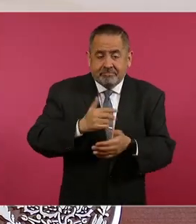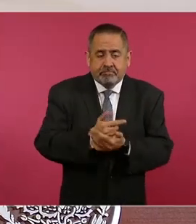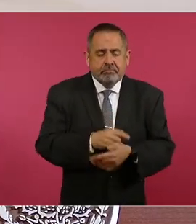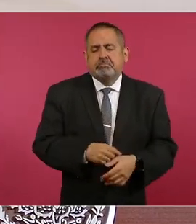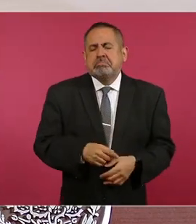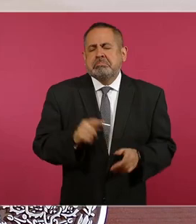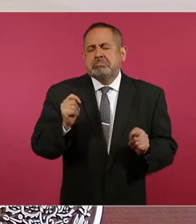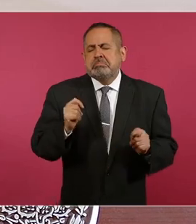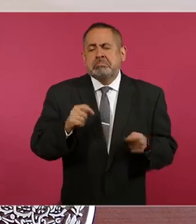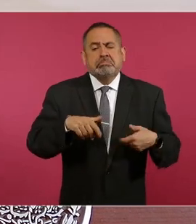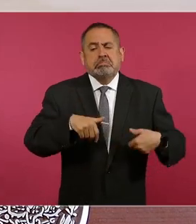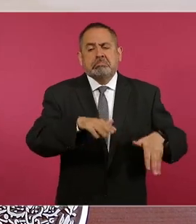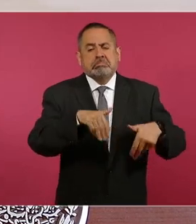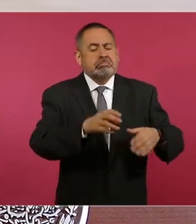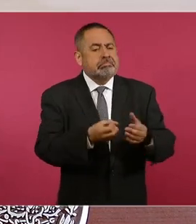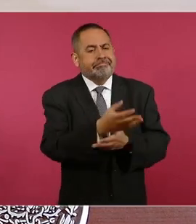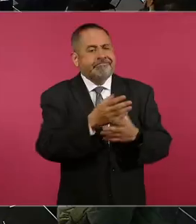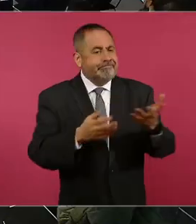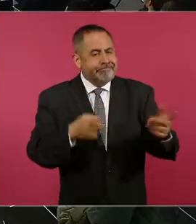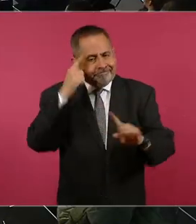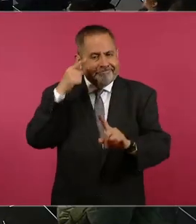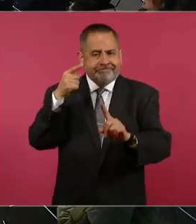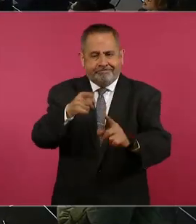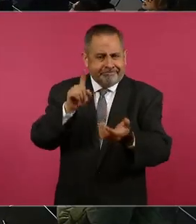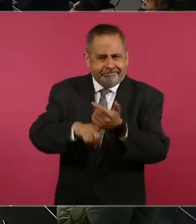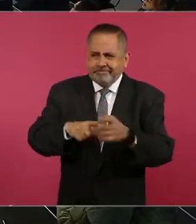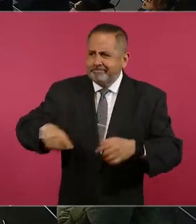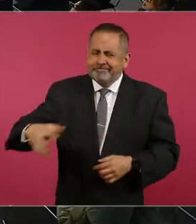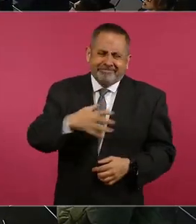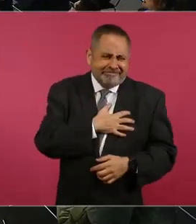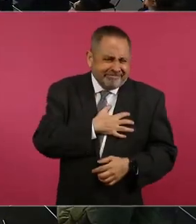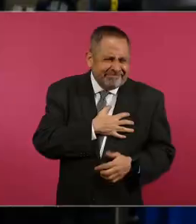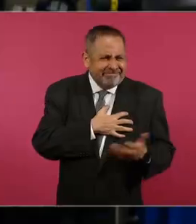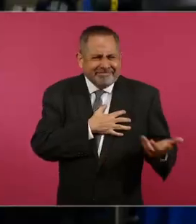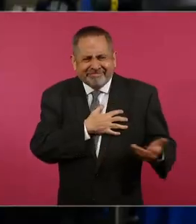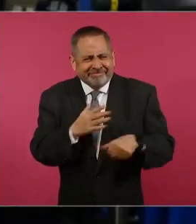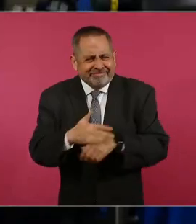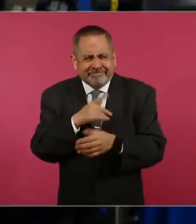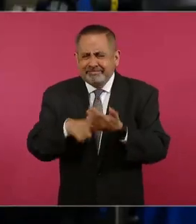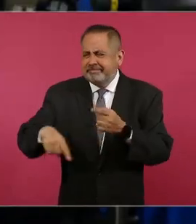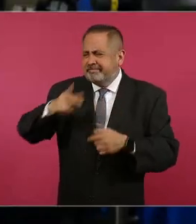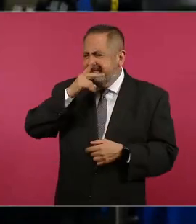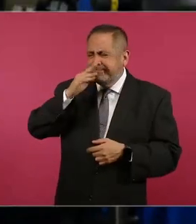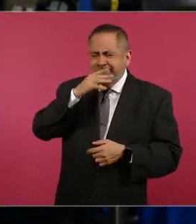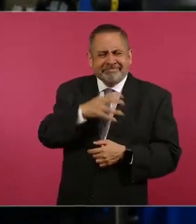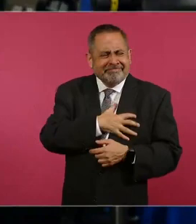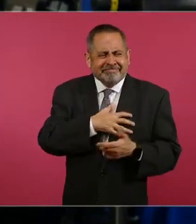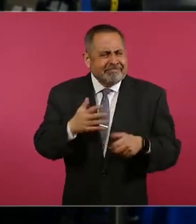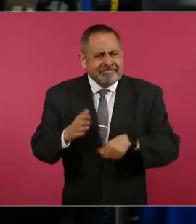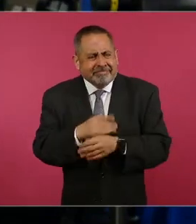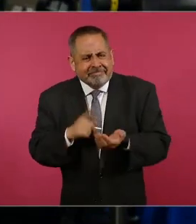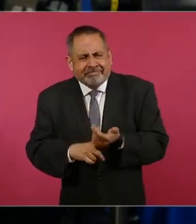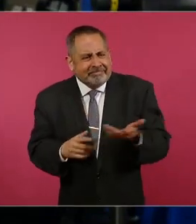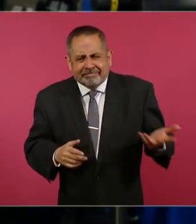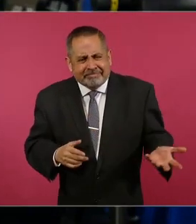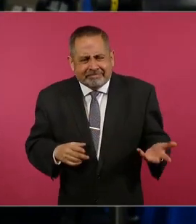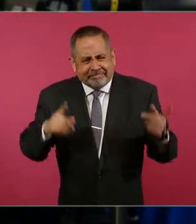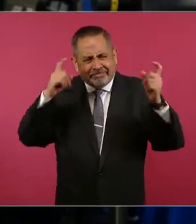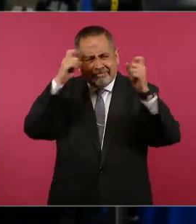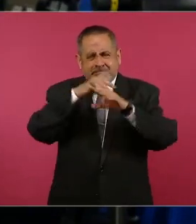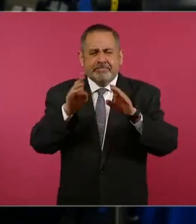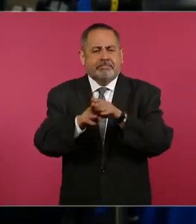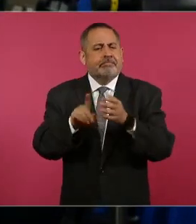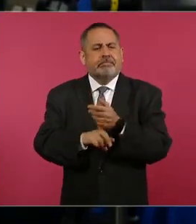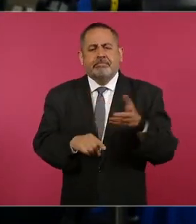pero particularmente en este caso que duele tanto a la sociedad, duele a los padres y a las madres, pues sí, complica todavía